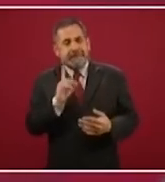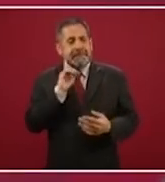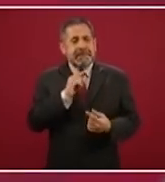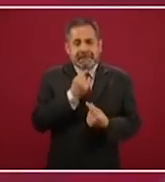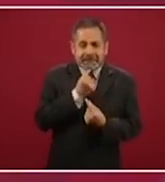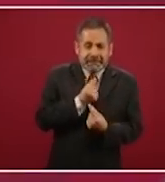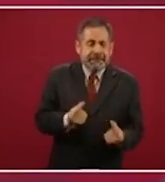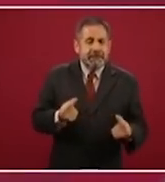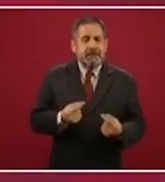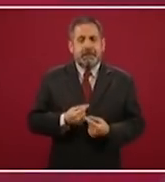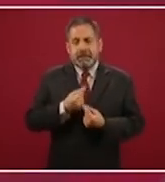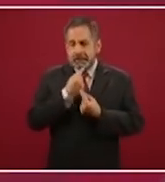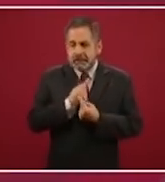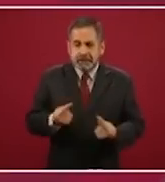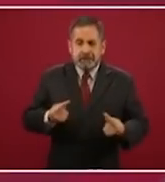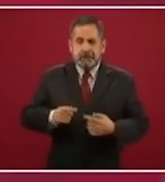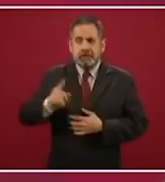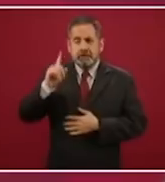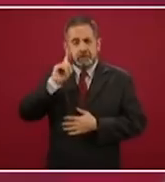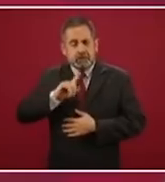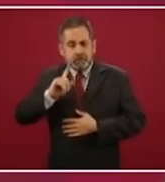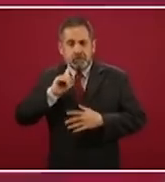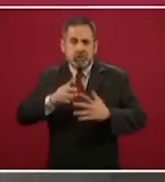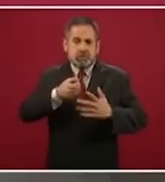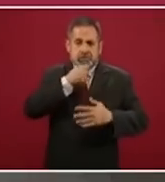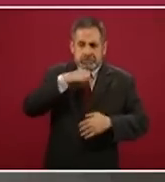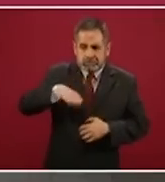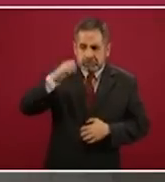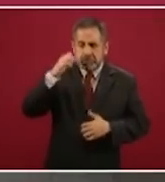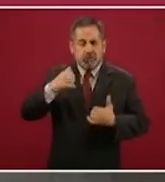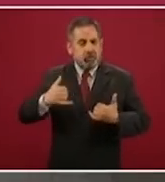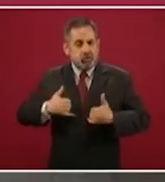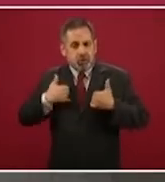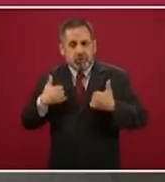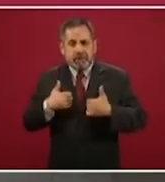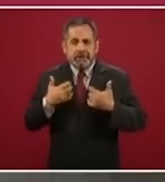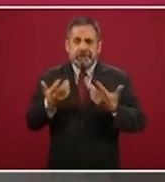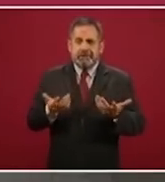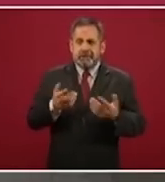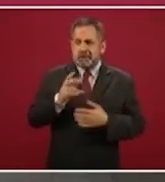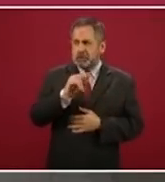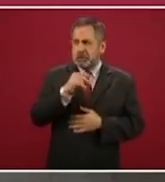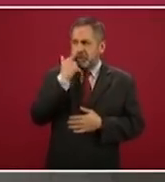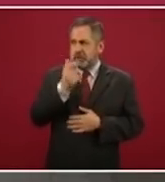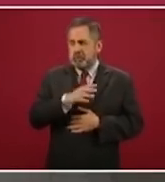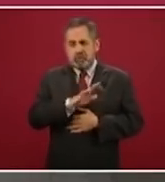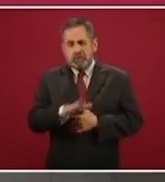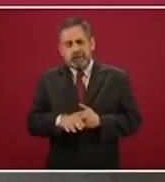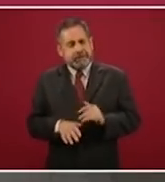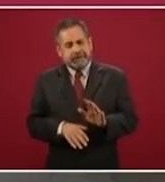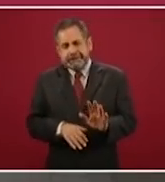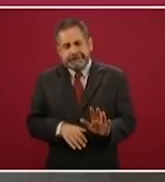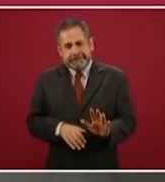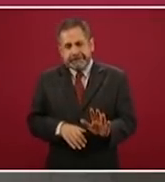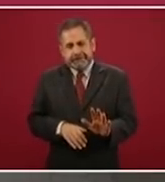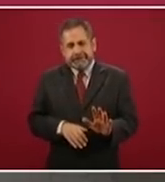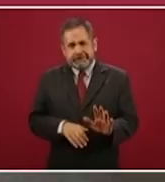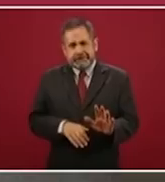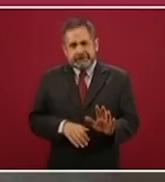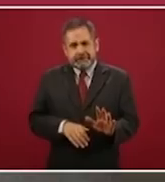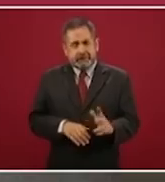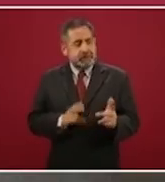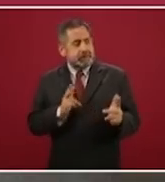niñas, niños, mujeres, ancianos, jóvenes. No queremos que